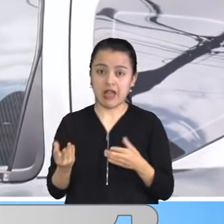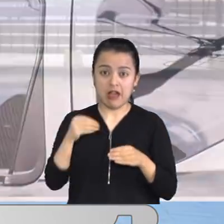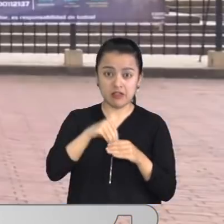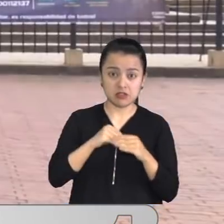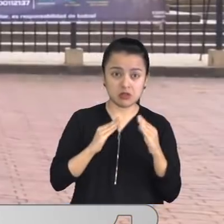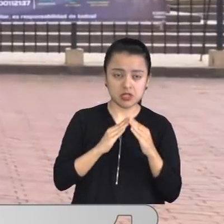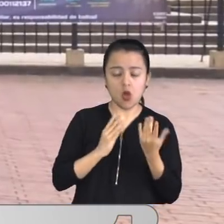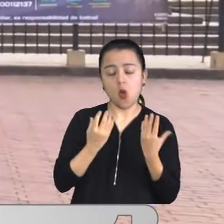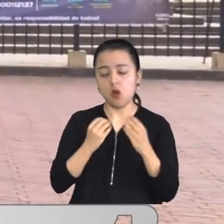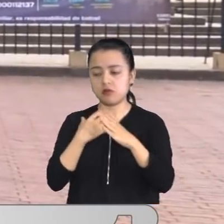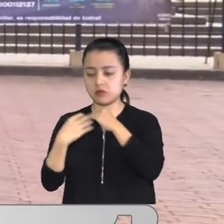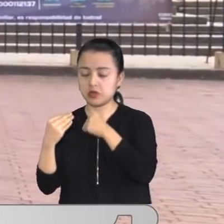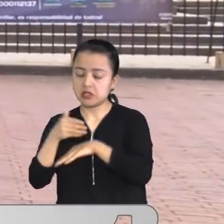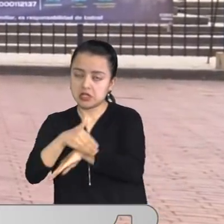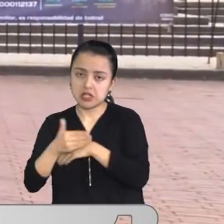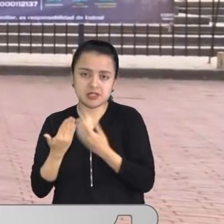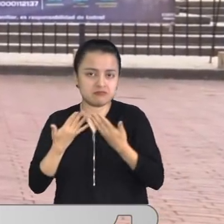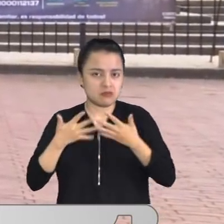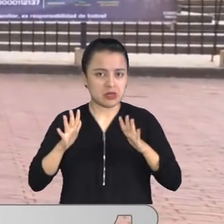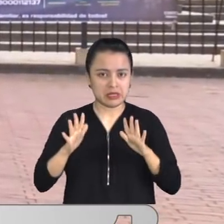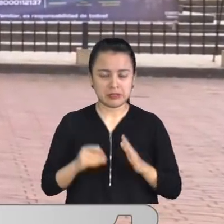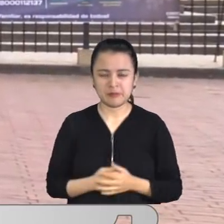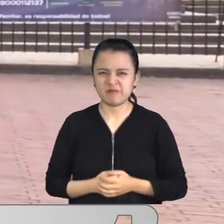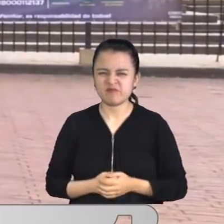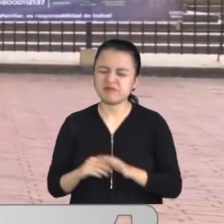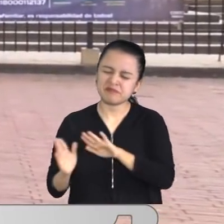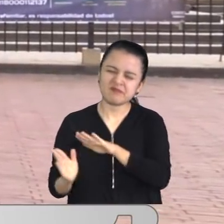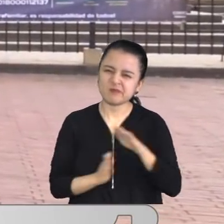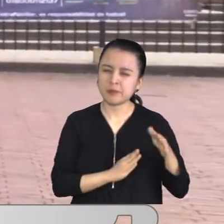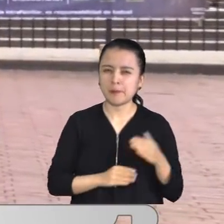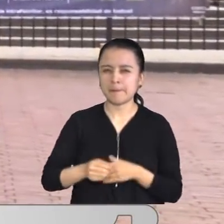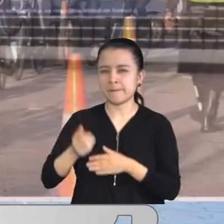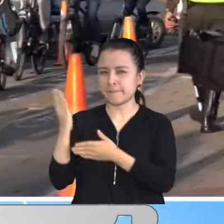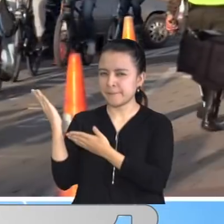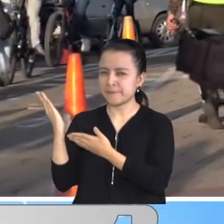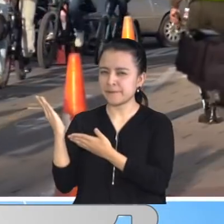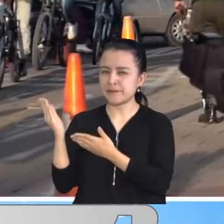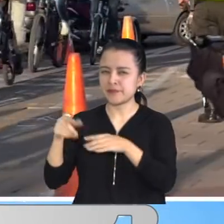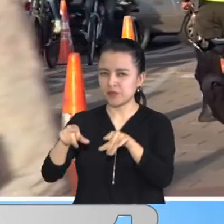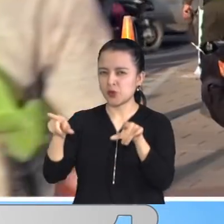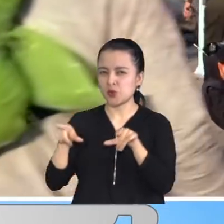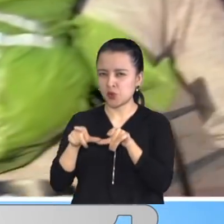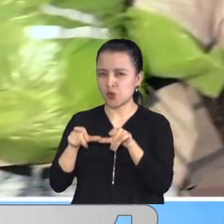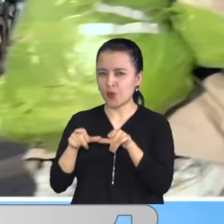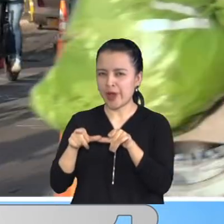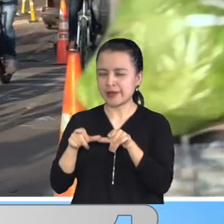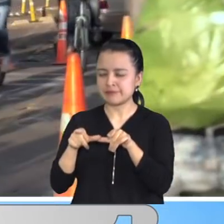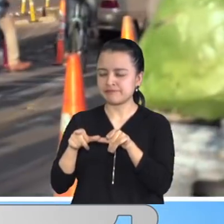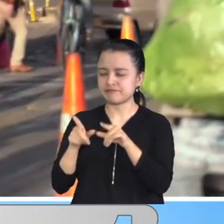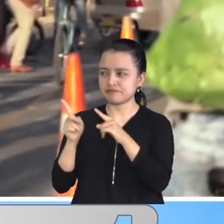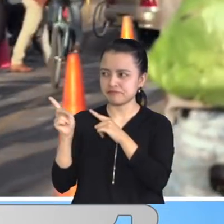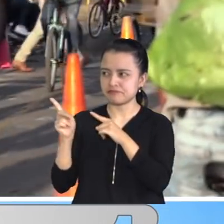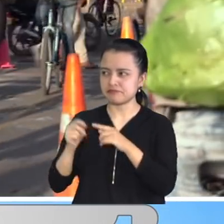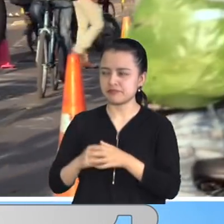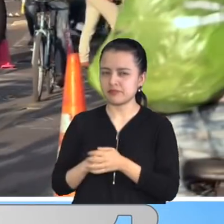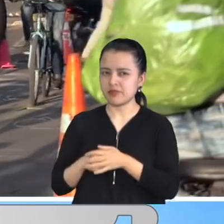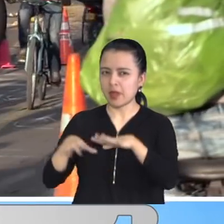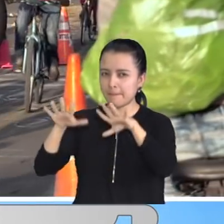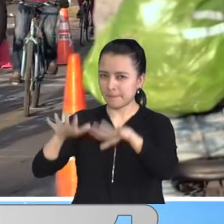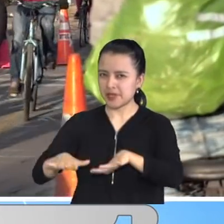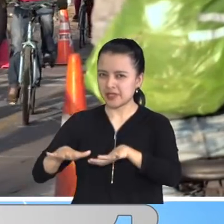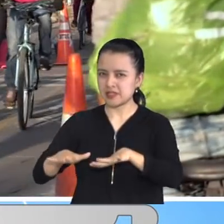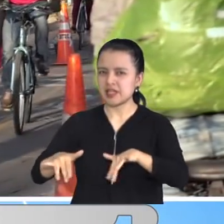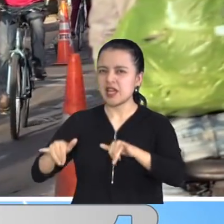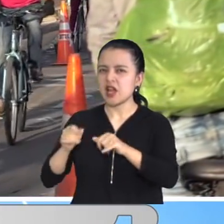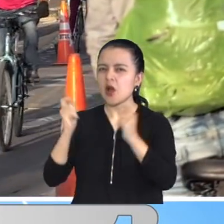vamos a hablar de otra importante noticia, tiene que ver con una campaña adelantada por parte de la Policía de Tránsito y Transporte. Pues el